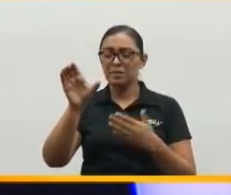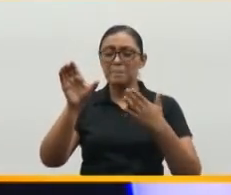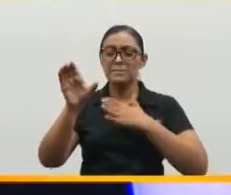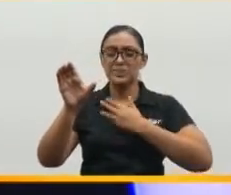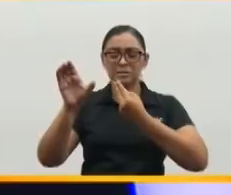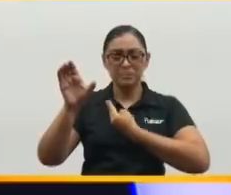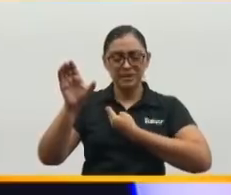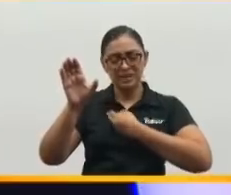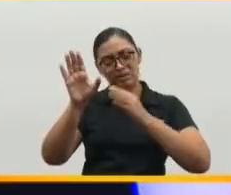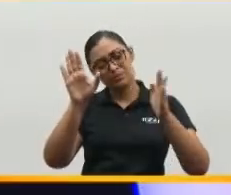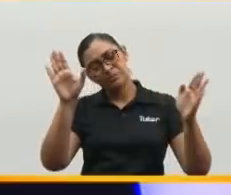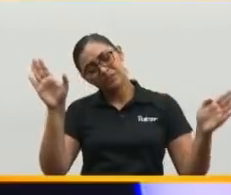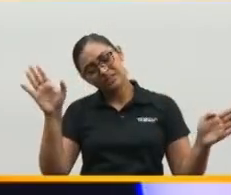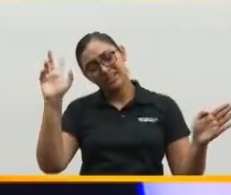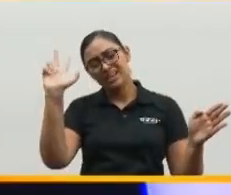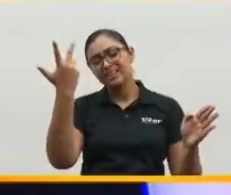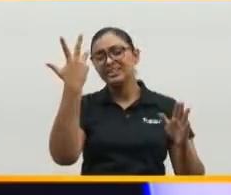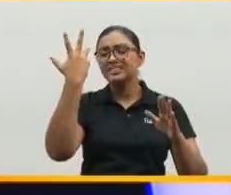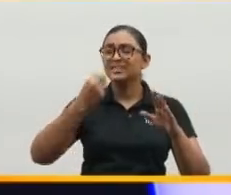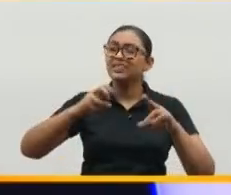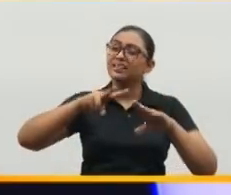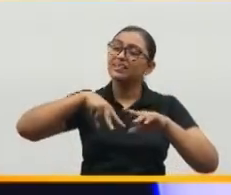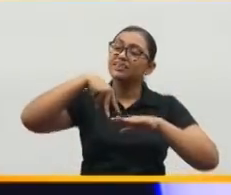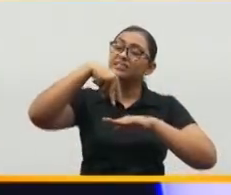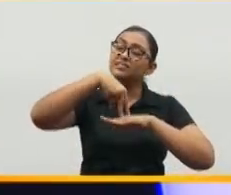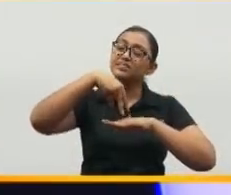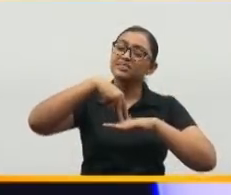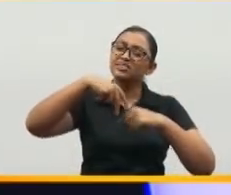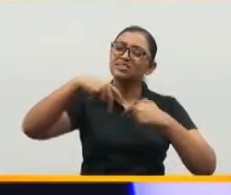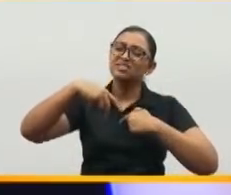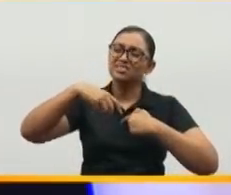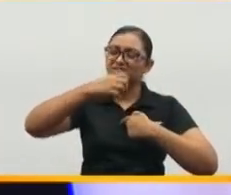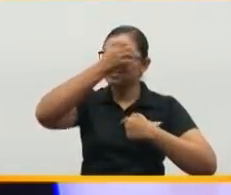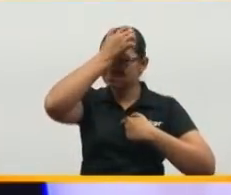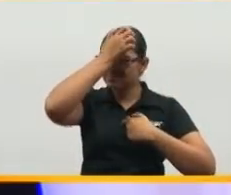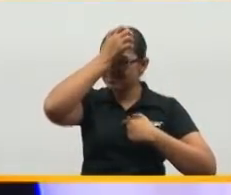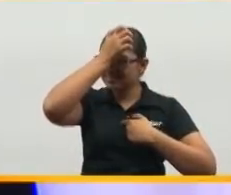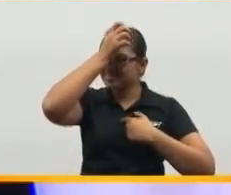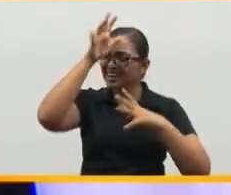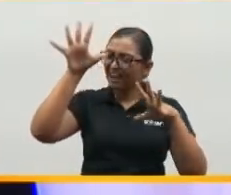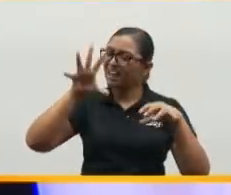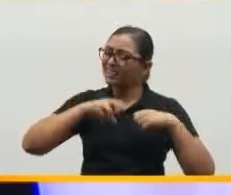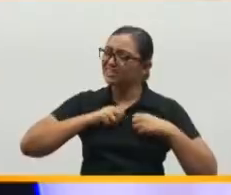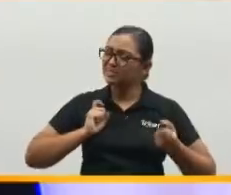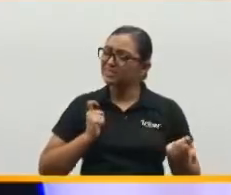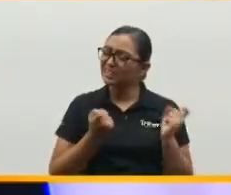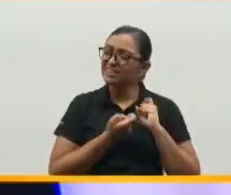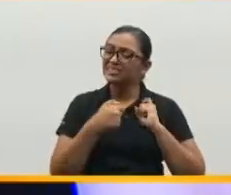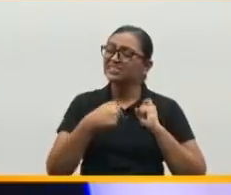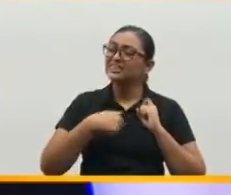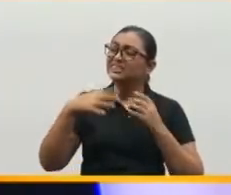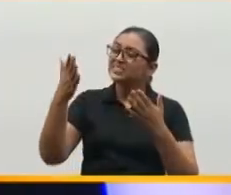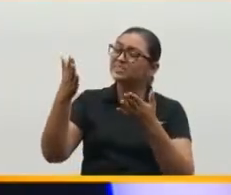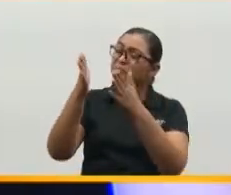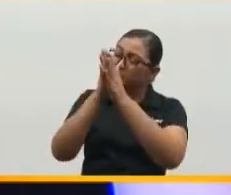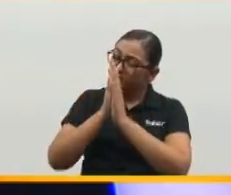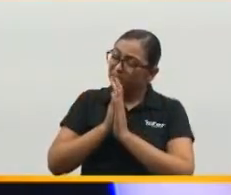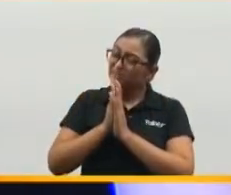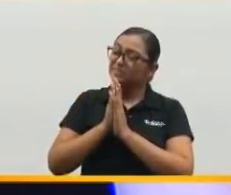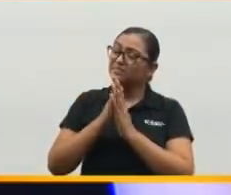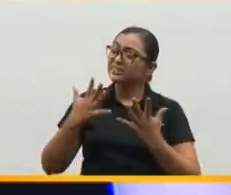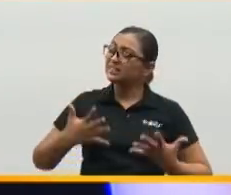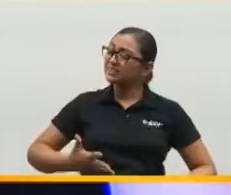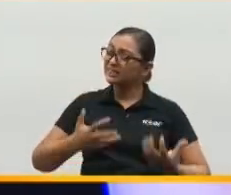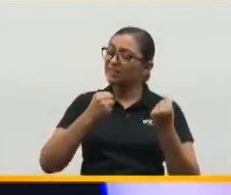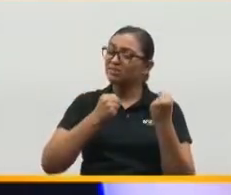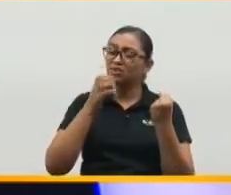y resucitaste al tercer día. Me arrepiento, Señor, soy pecador, perdóname, salva mi alma hoy, para